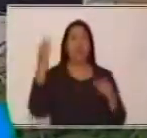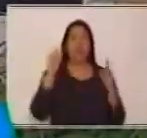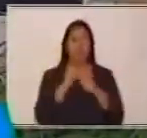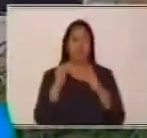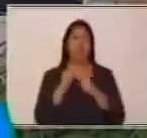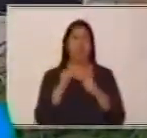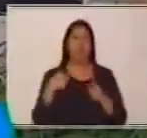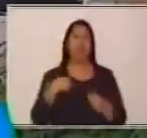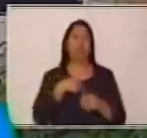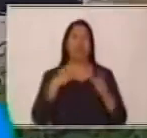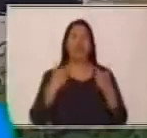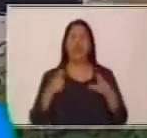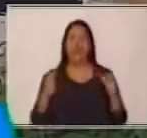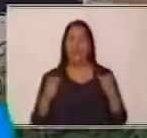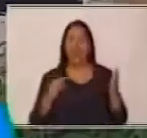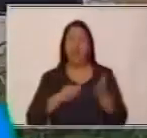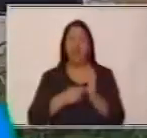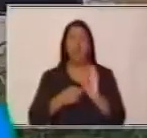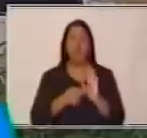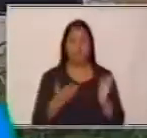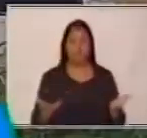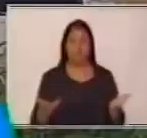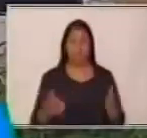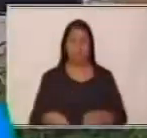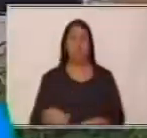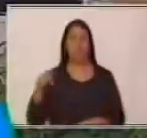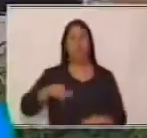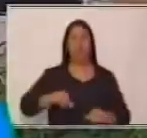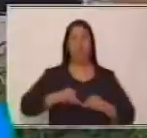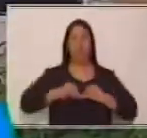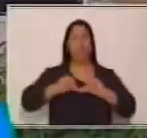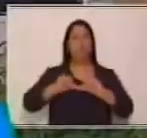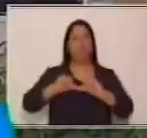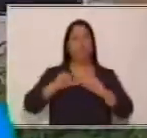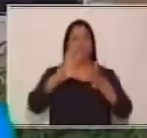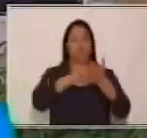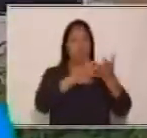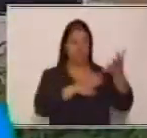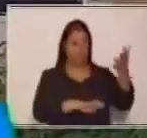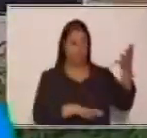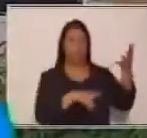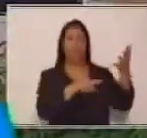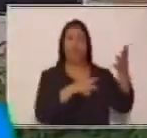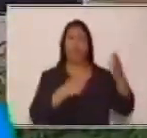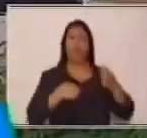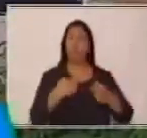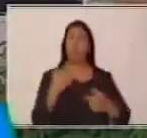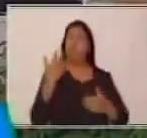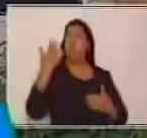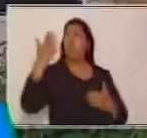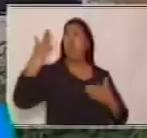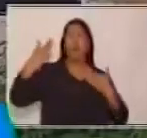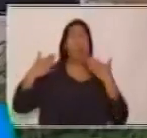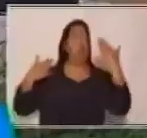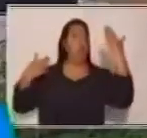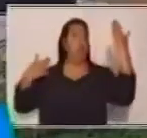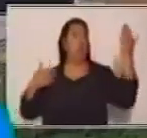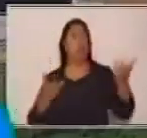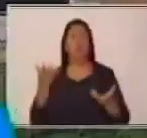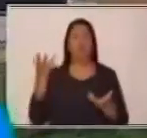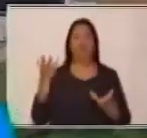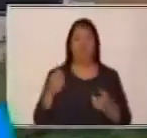hoy vamos a continuar con el tema del texto poético, pero ahora vamos a ver cómo se pueden aplicar este